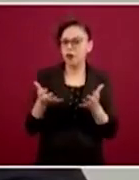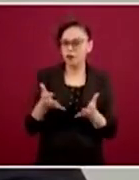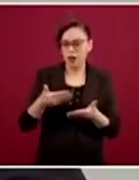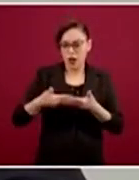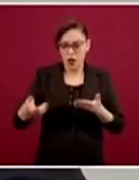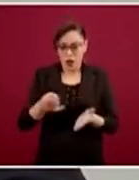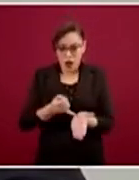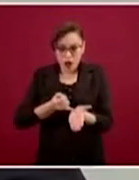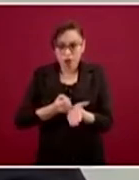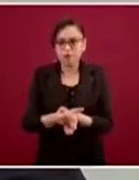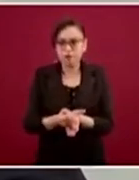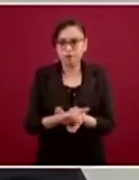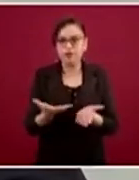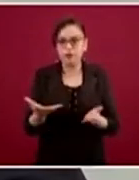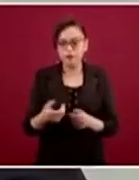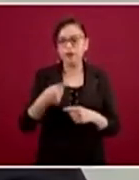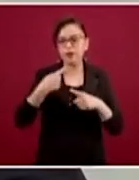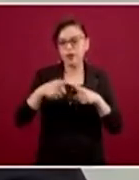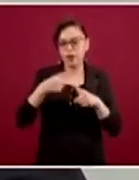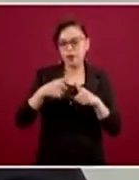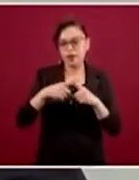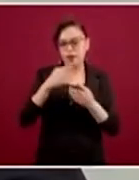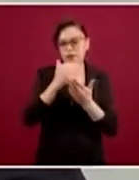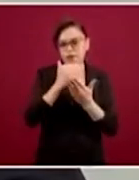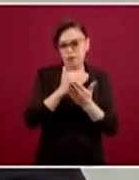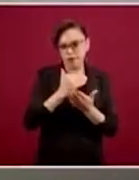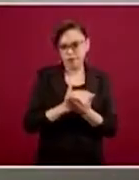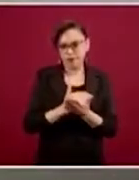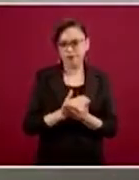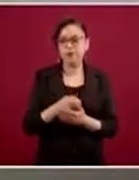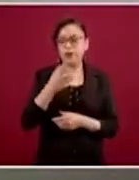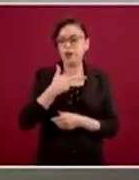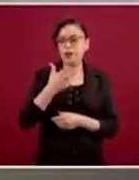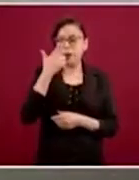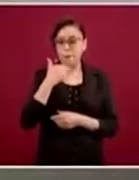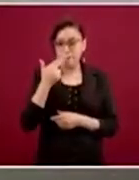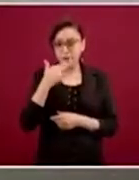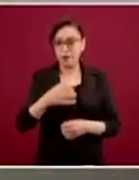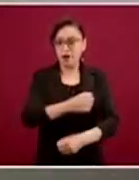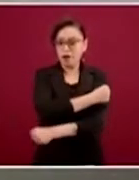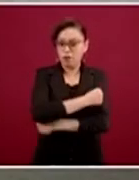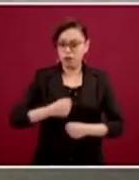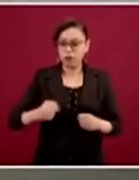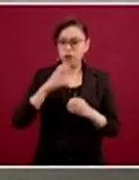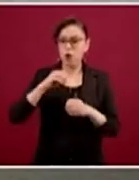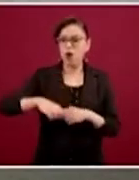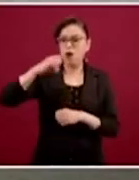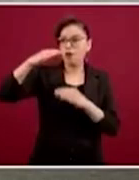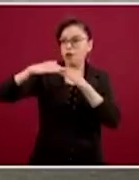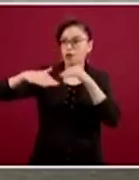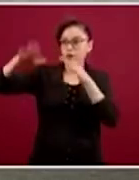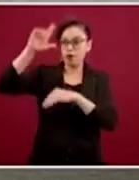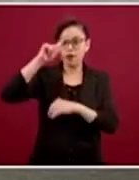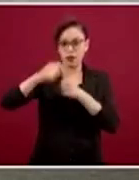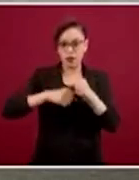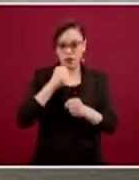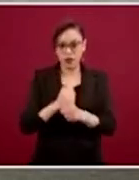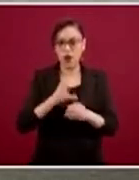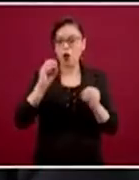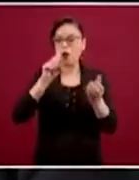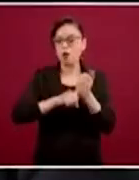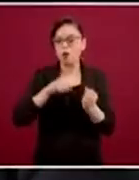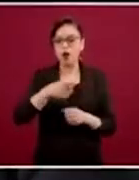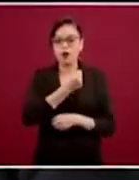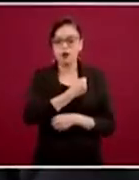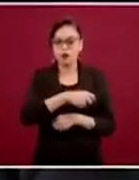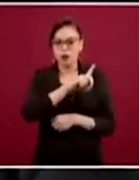esto es no por ser diabético obeso o mayor 70 años o por ser sano o ser joven por ninguna de